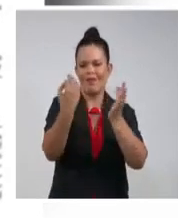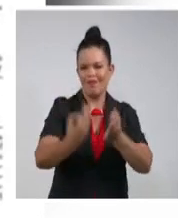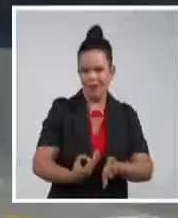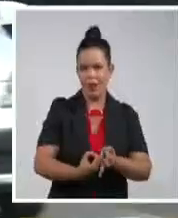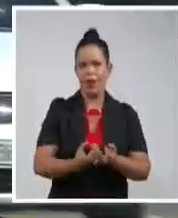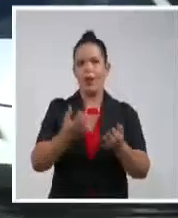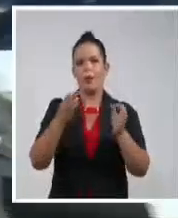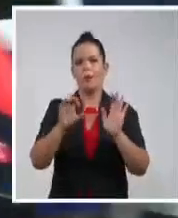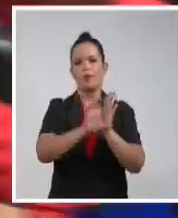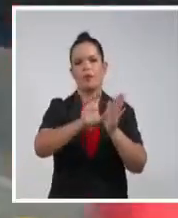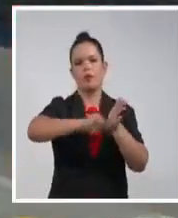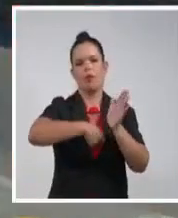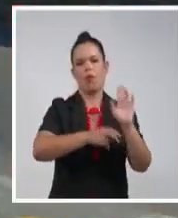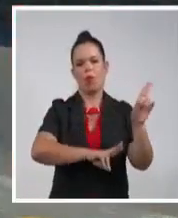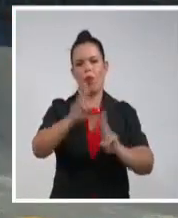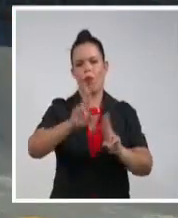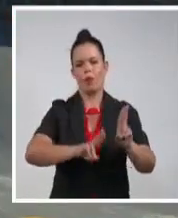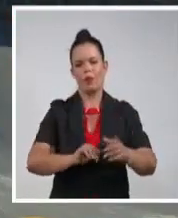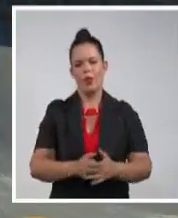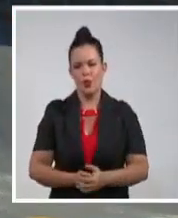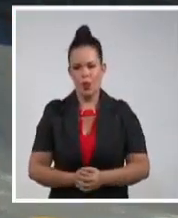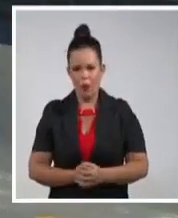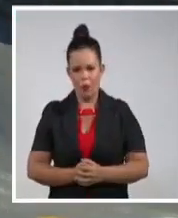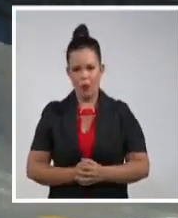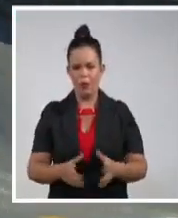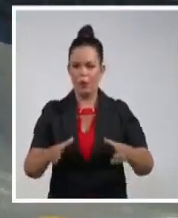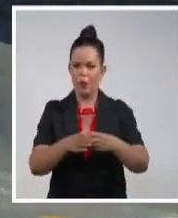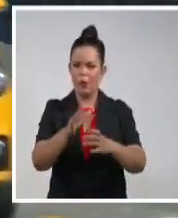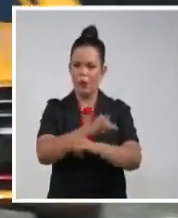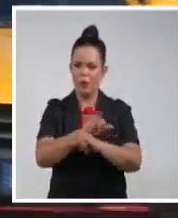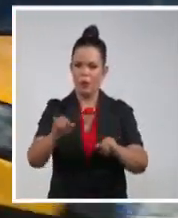Constitución. Abdiel Bermúdez Bermúdez, Sistema Informativo de la Televisión Cubana.